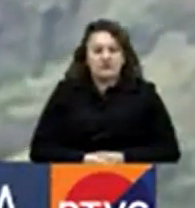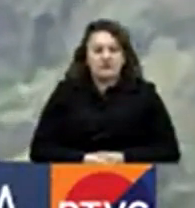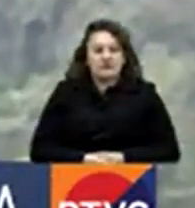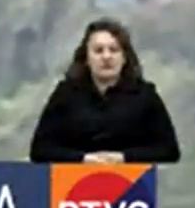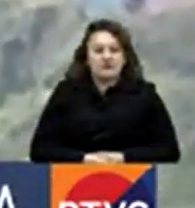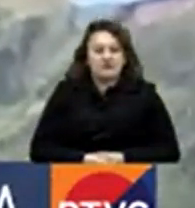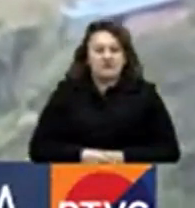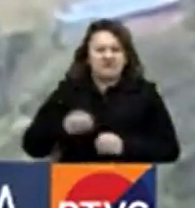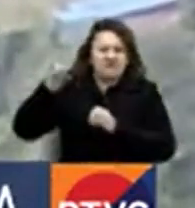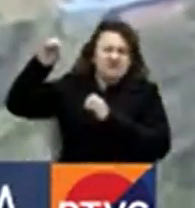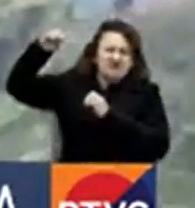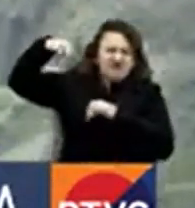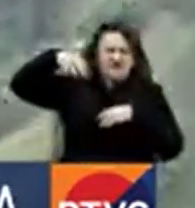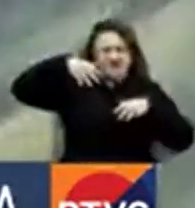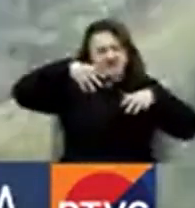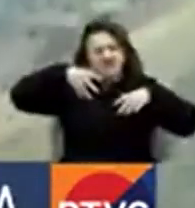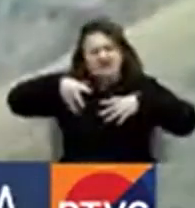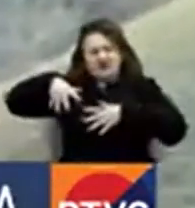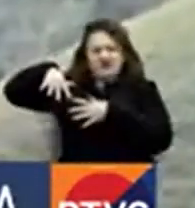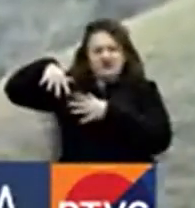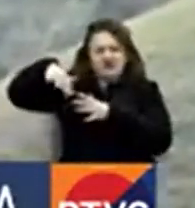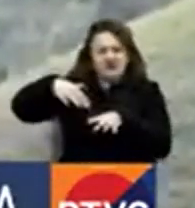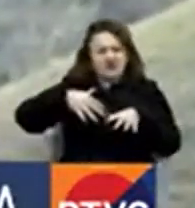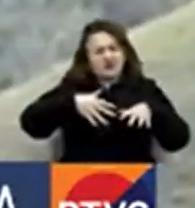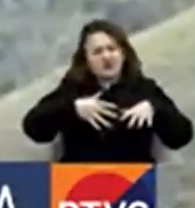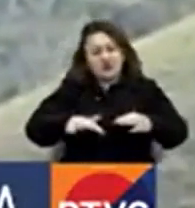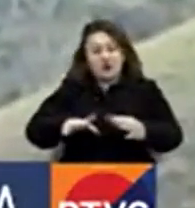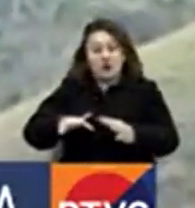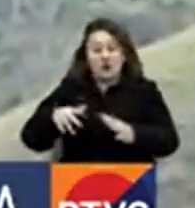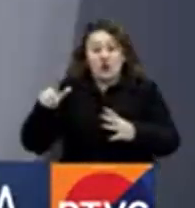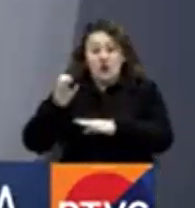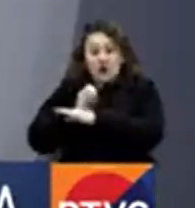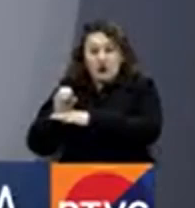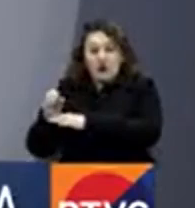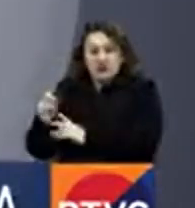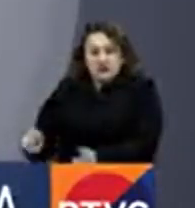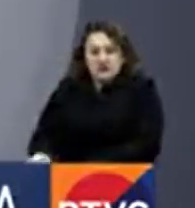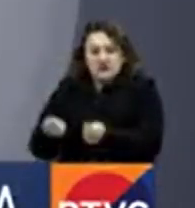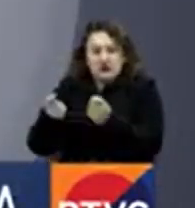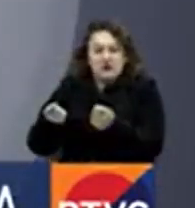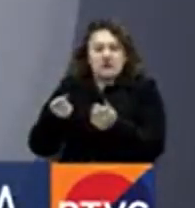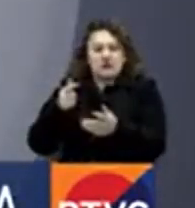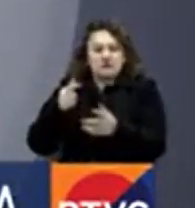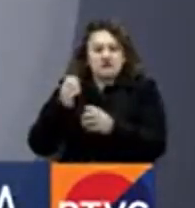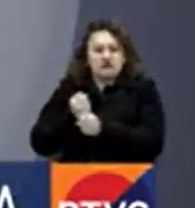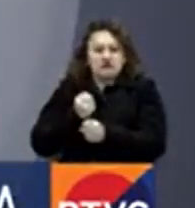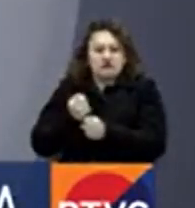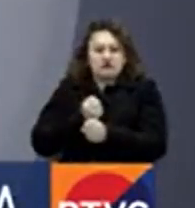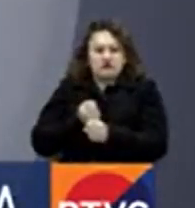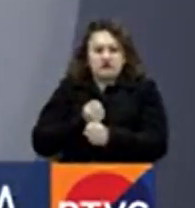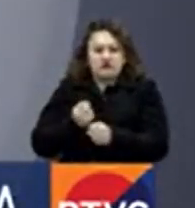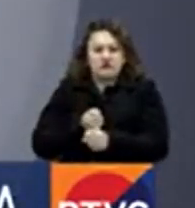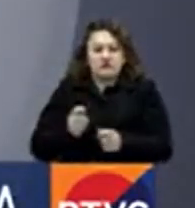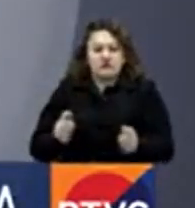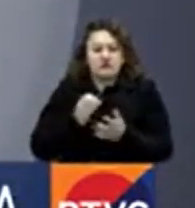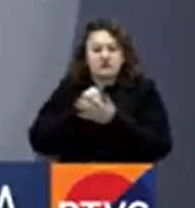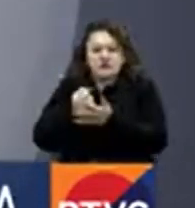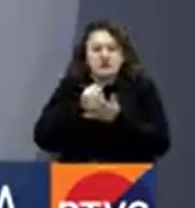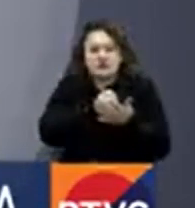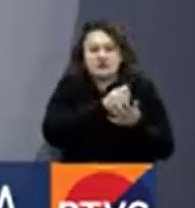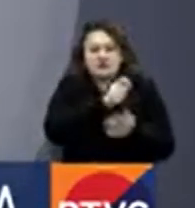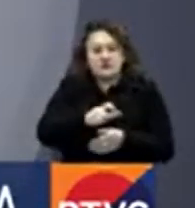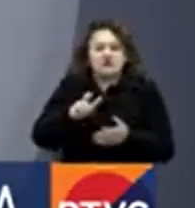Las laderas siguen su caída mientras los organismos de socorro no paran sus labores. Estamos trabajando para poder sacarlos de